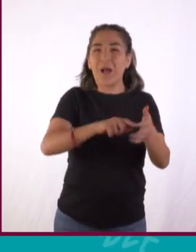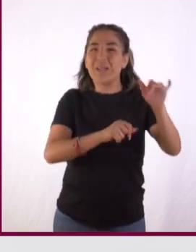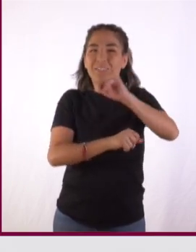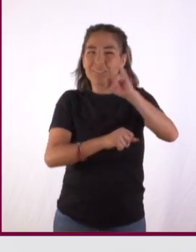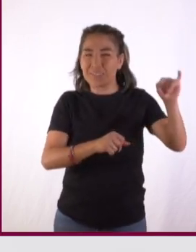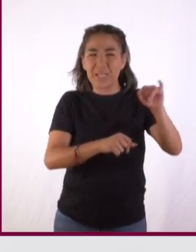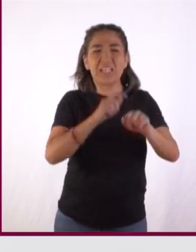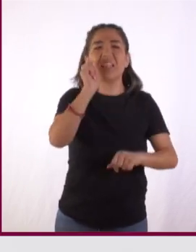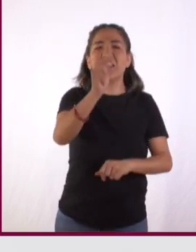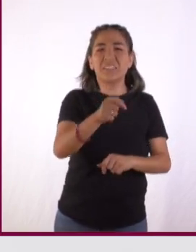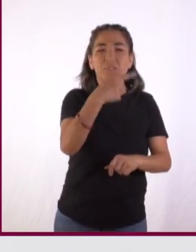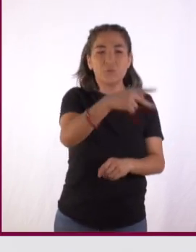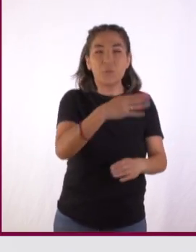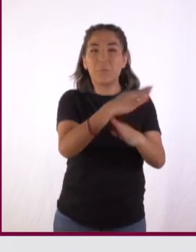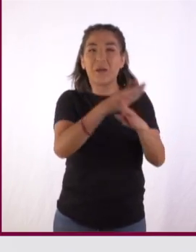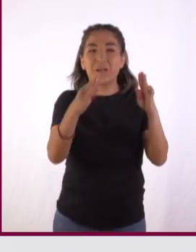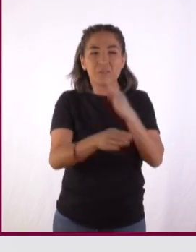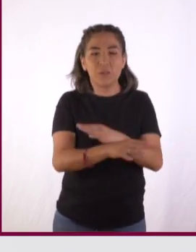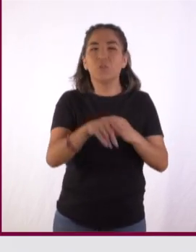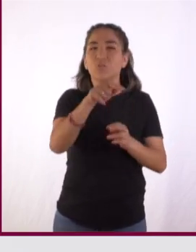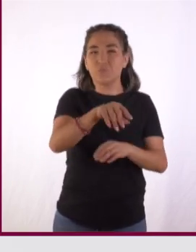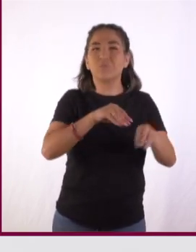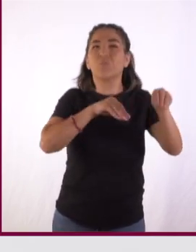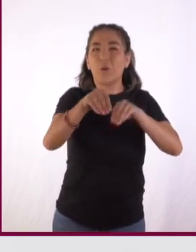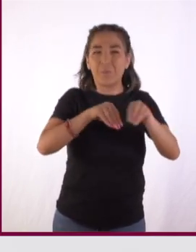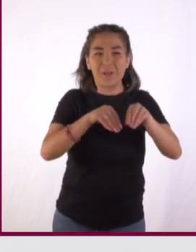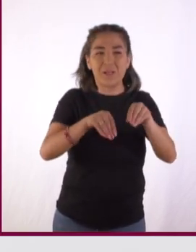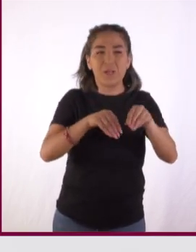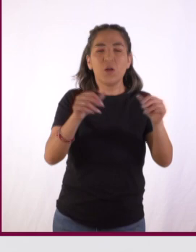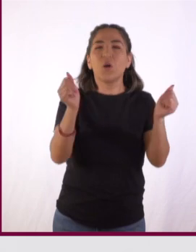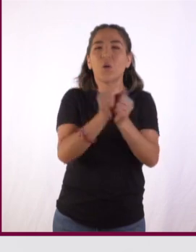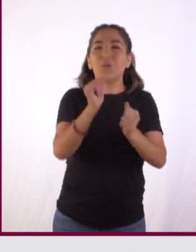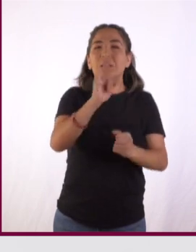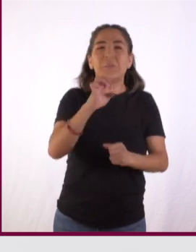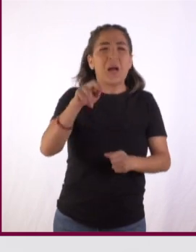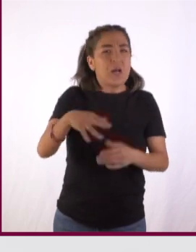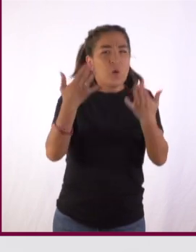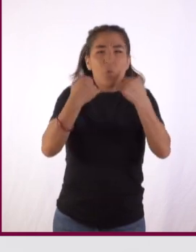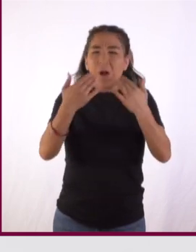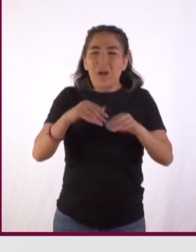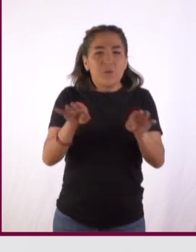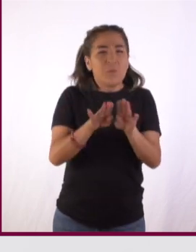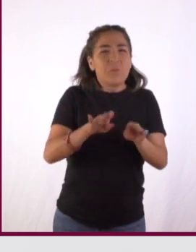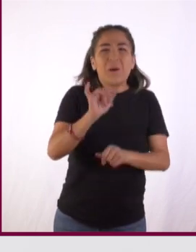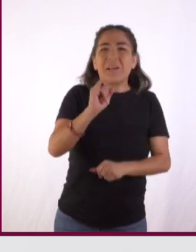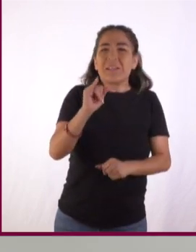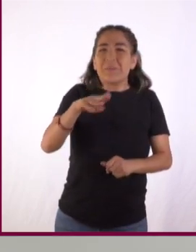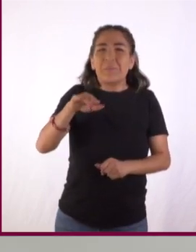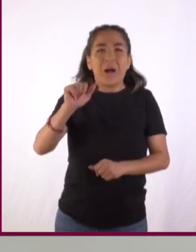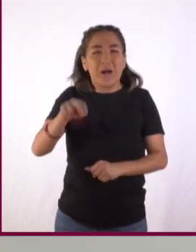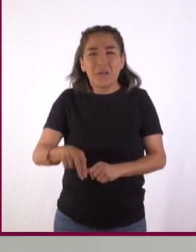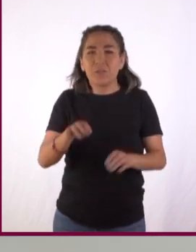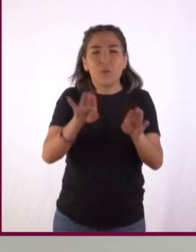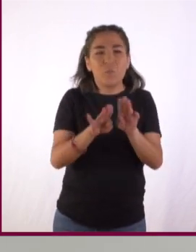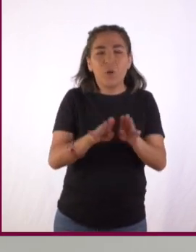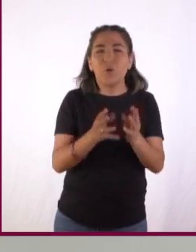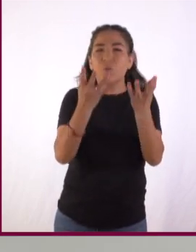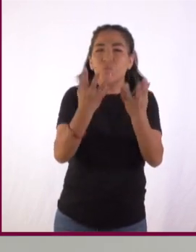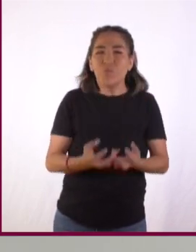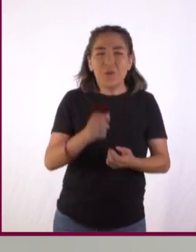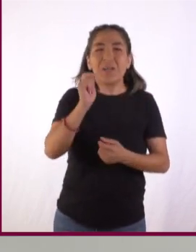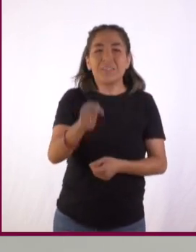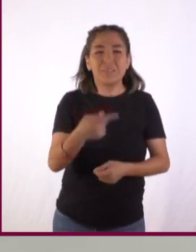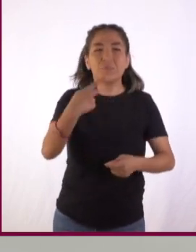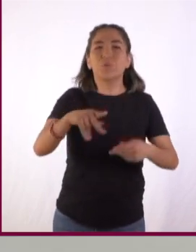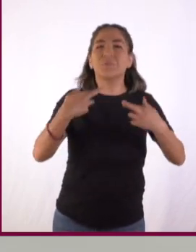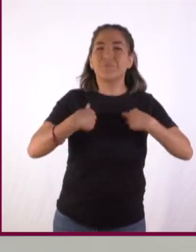izquierda. Esto significa que el material está magnetizado, aunque no haya campo magnético, lo que significa que la curva